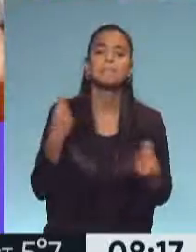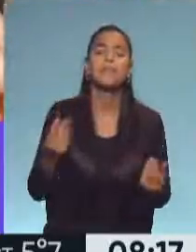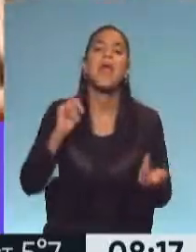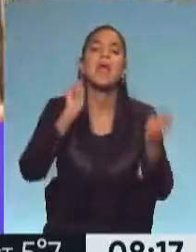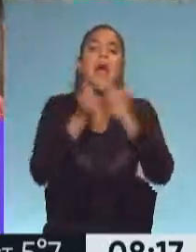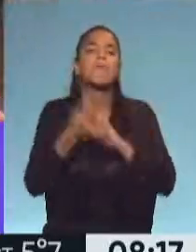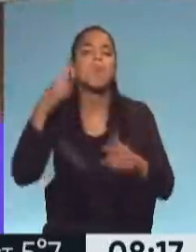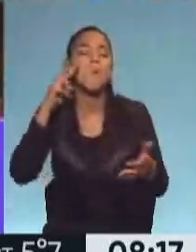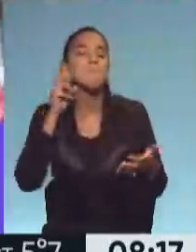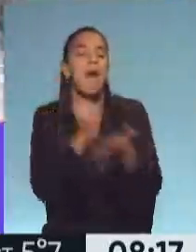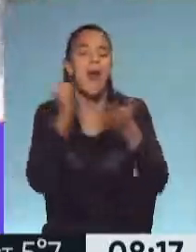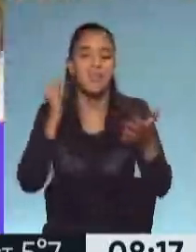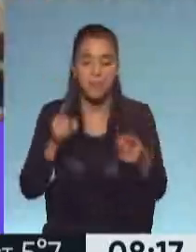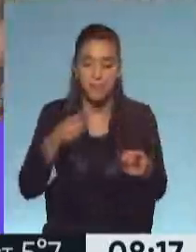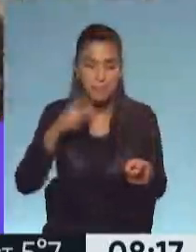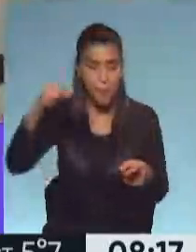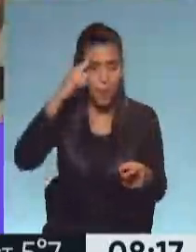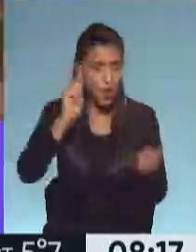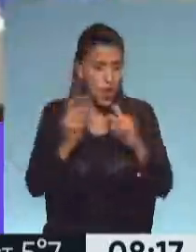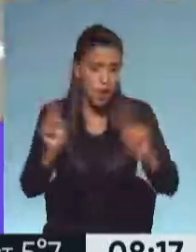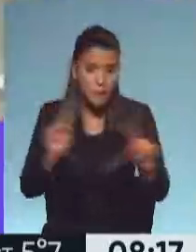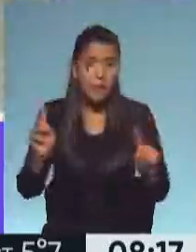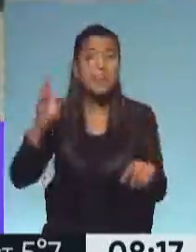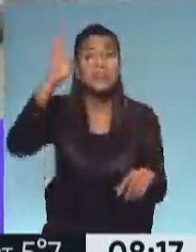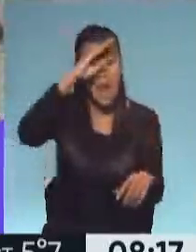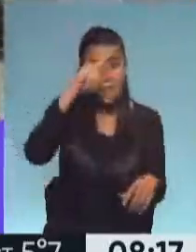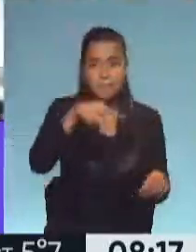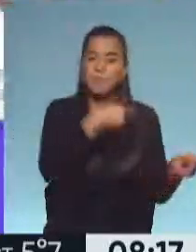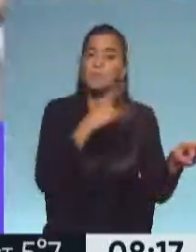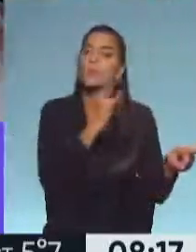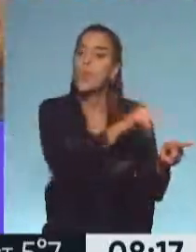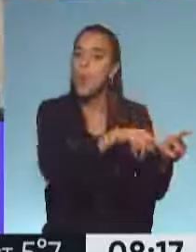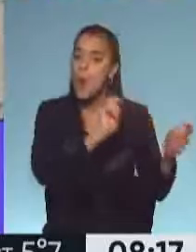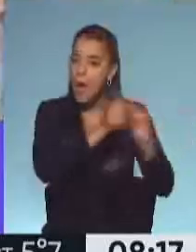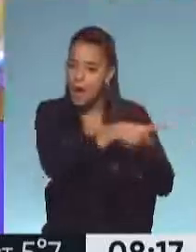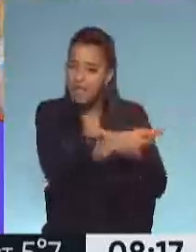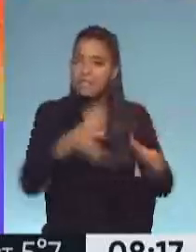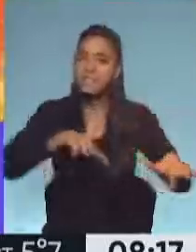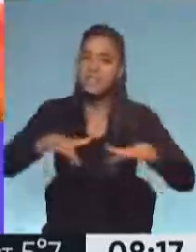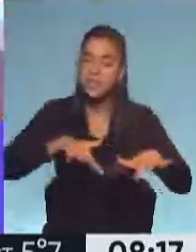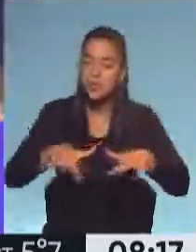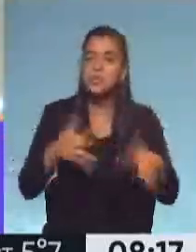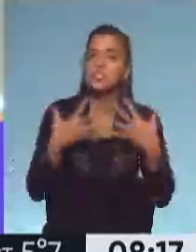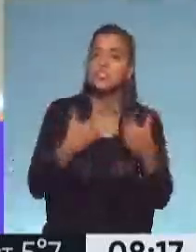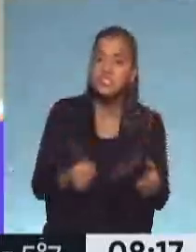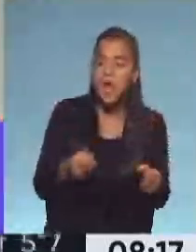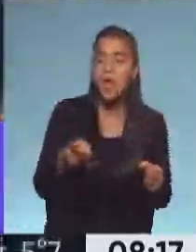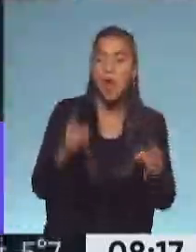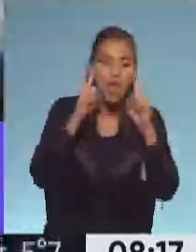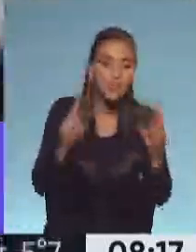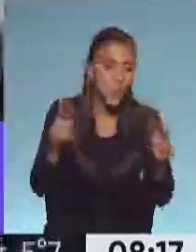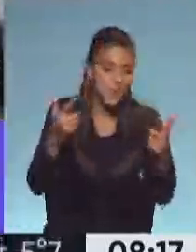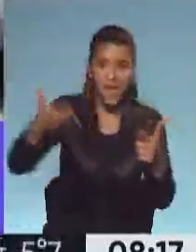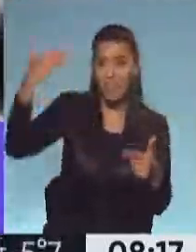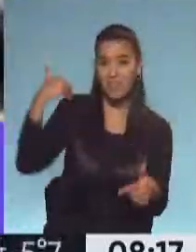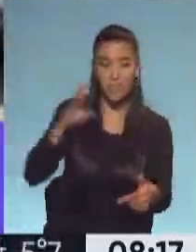paradigma, pero en realidad no es Joe Biden el que ha cambiado el paradigma, ha sido Trump, ¿no? Con una situación sanitaria de atención que existía en los Estados